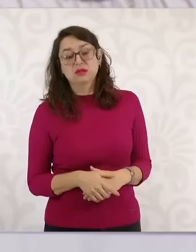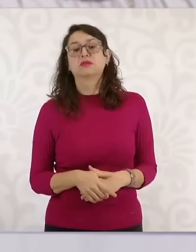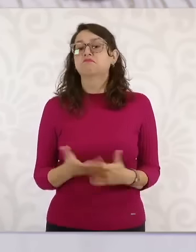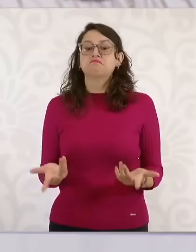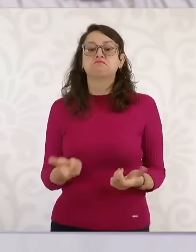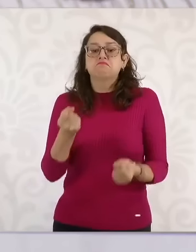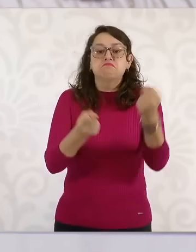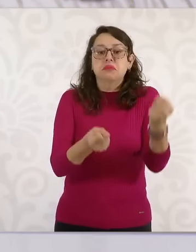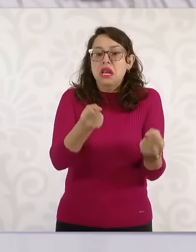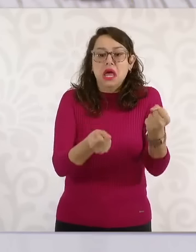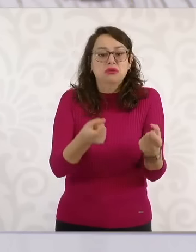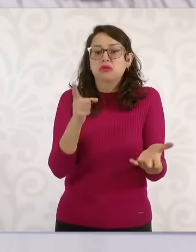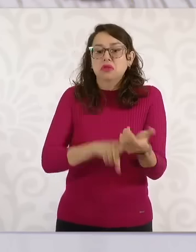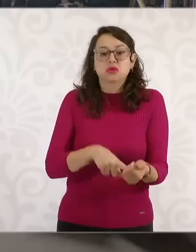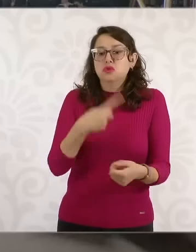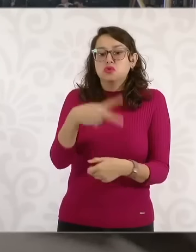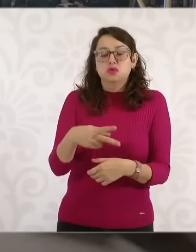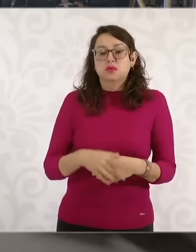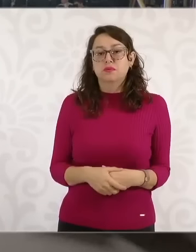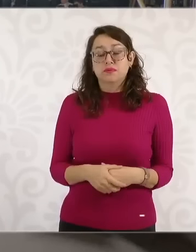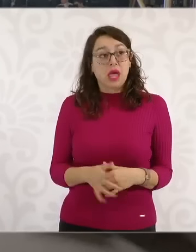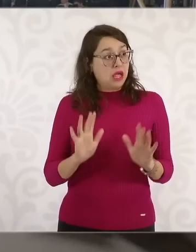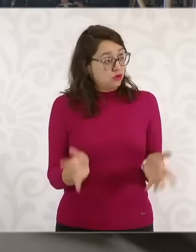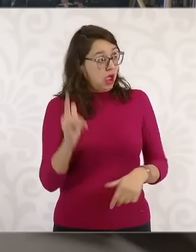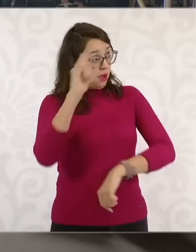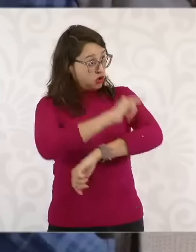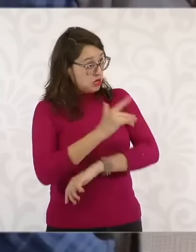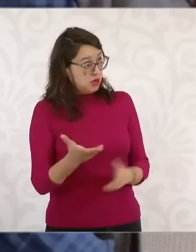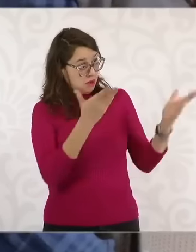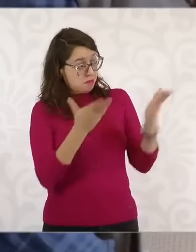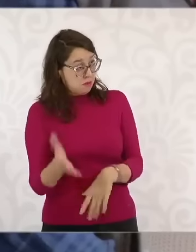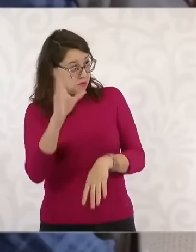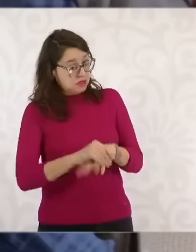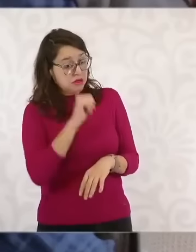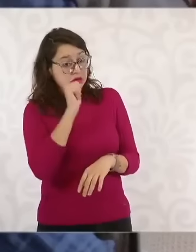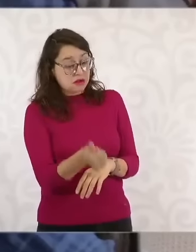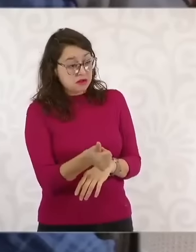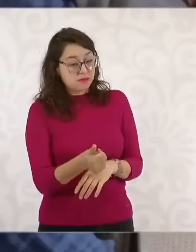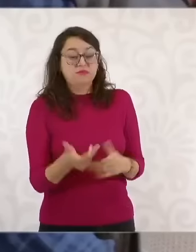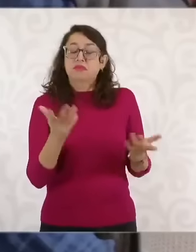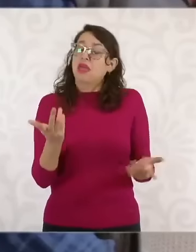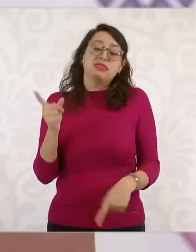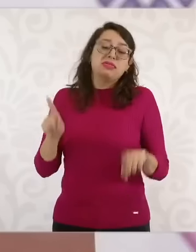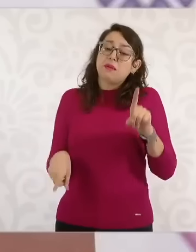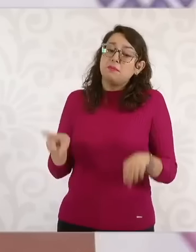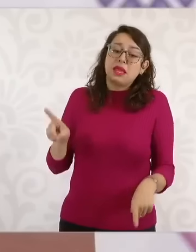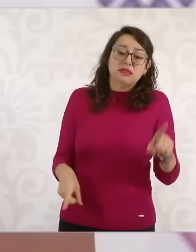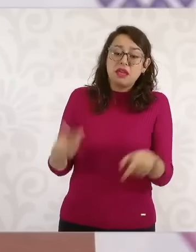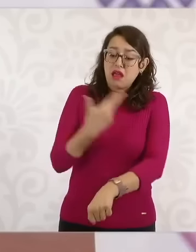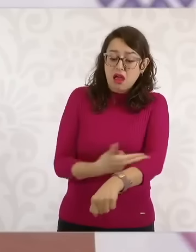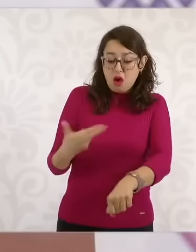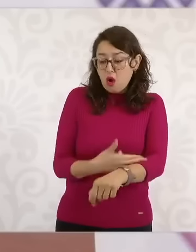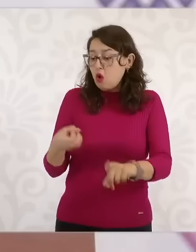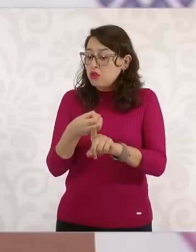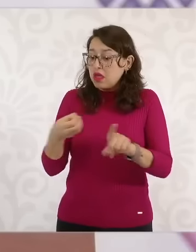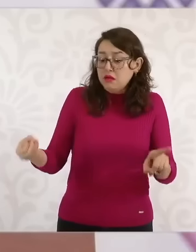y quien tiene que viajar. Entonces ya nadie no se va a permitir el ingreso de estos aviones para pues bajo condiciones especiales de logística, ¿verdad? A